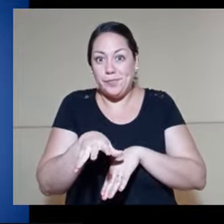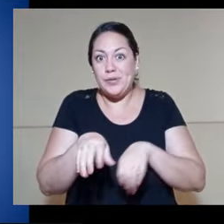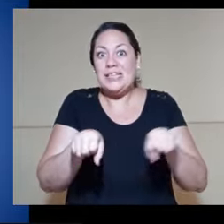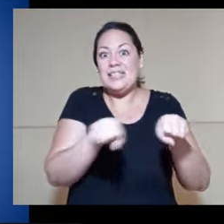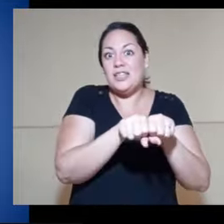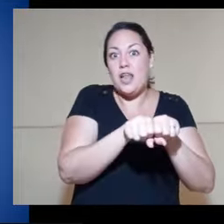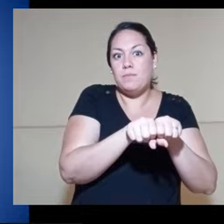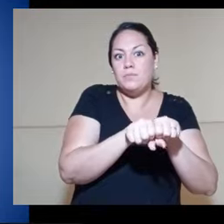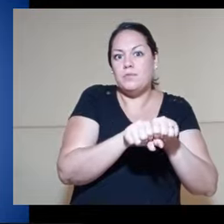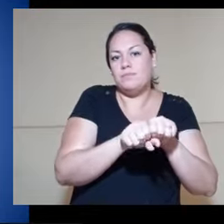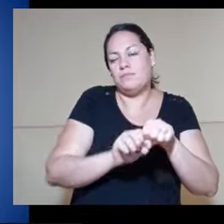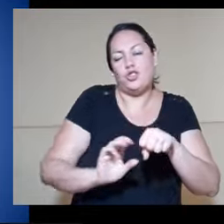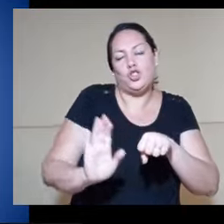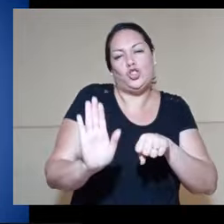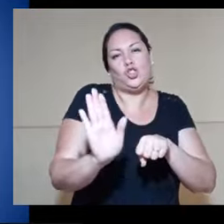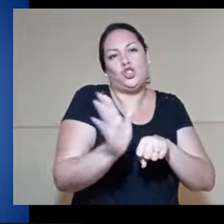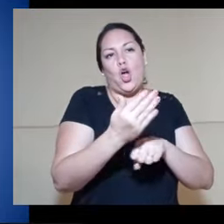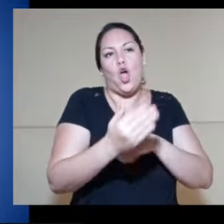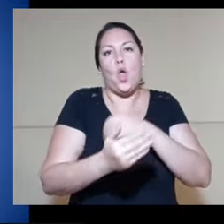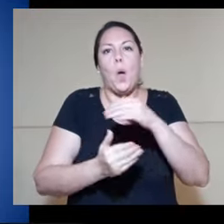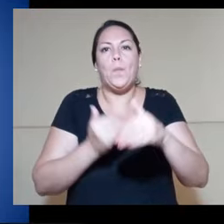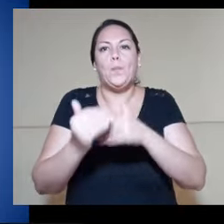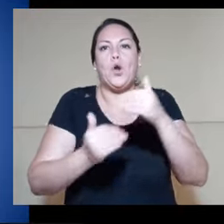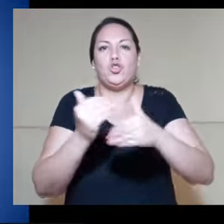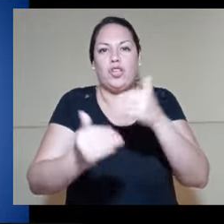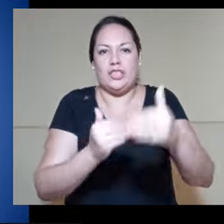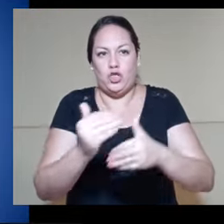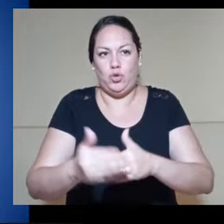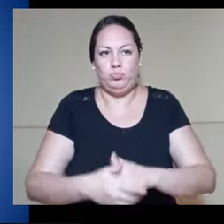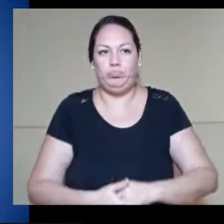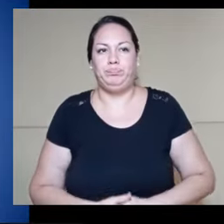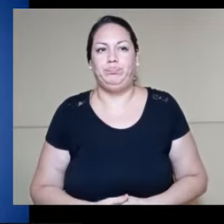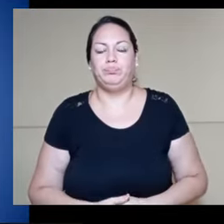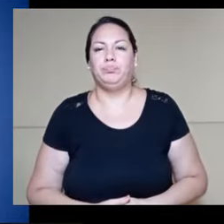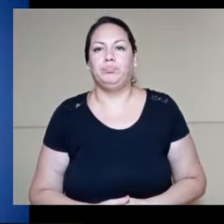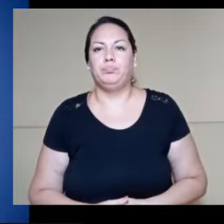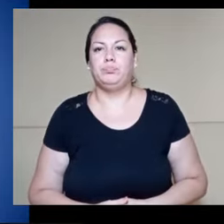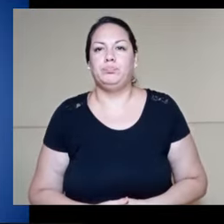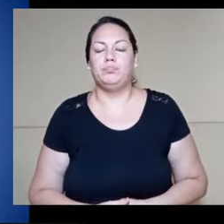la neurona y cómo es el funcionamiento del sistema.